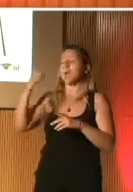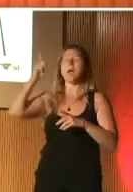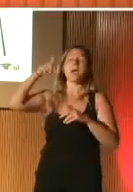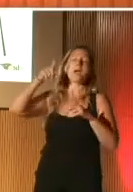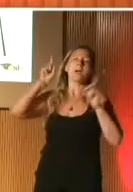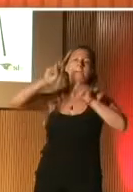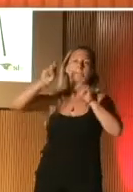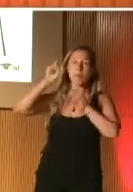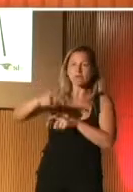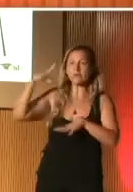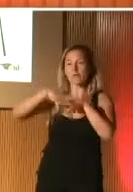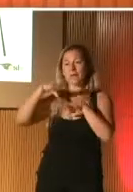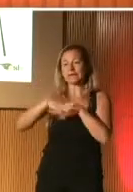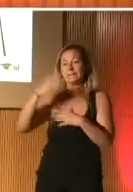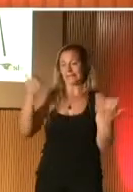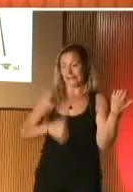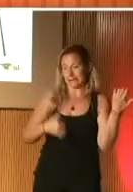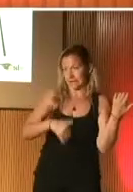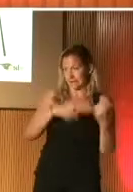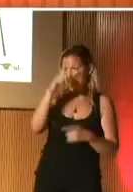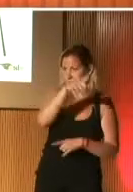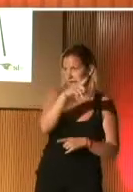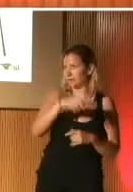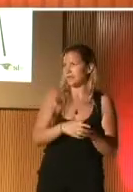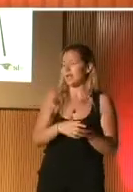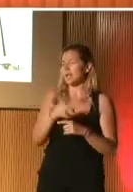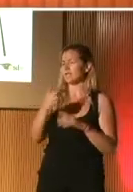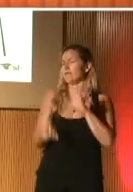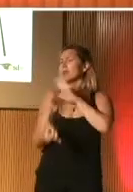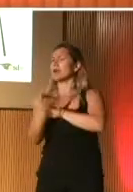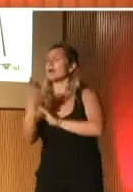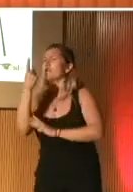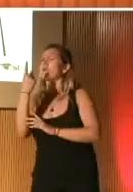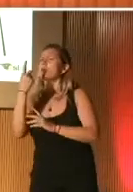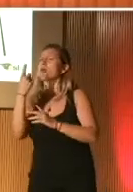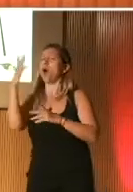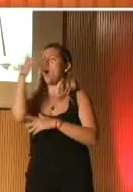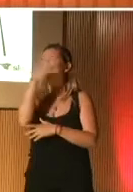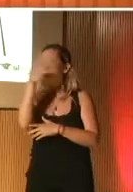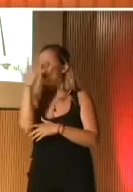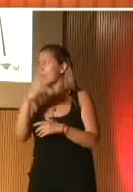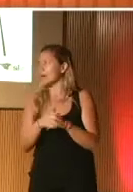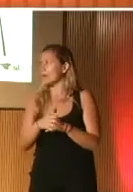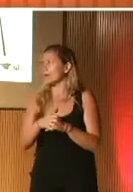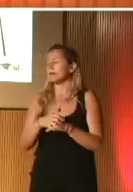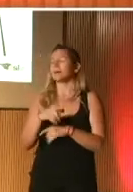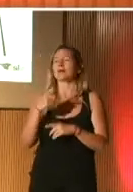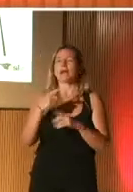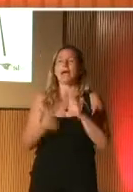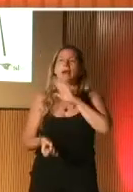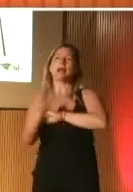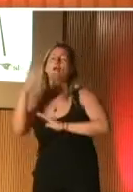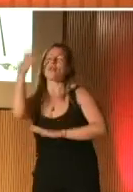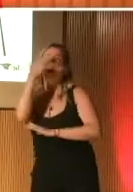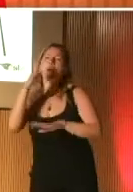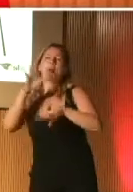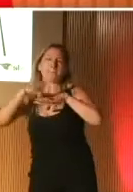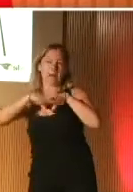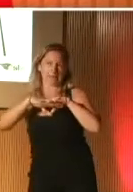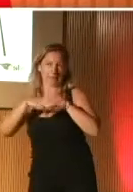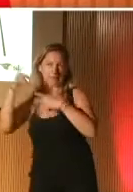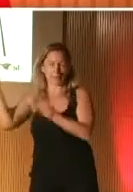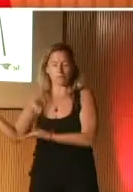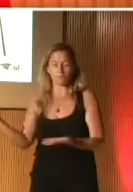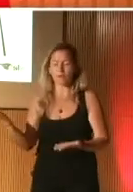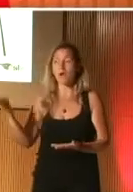de Sevilla y fue el creador de uno de los carnavales que rondaban por los blogs, que es el Carnaval de Matemáticas. Con todos vosotros, José Antonio